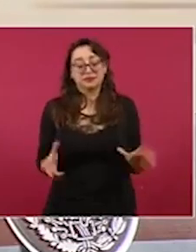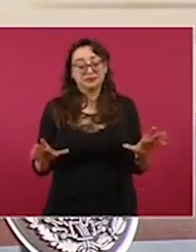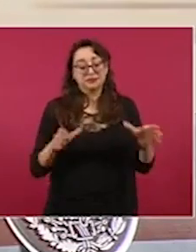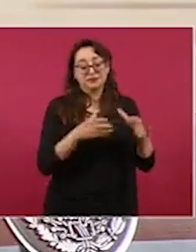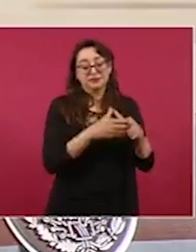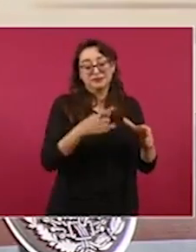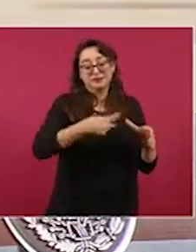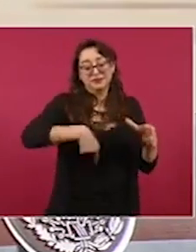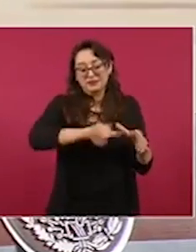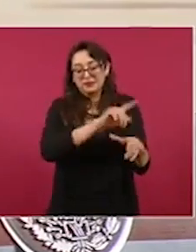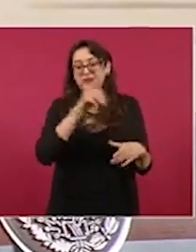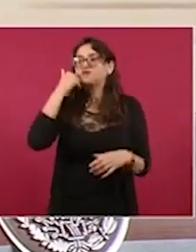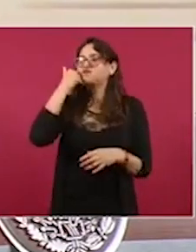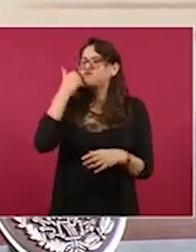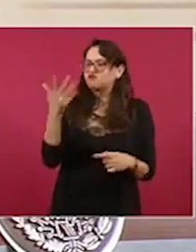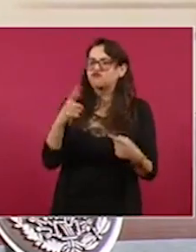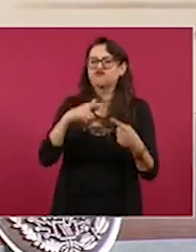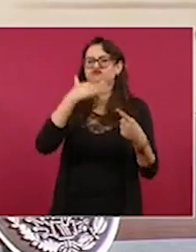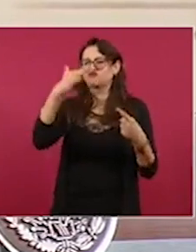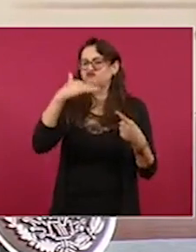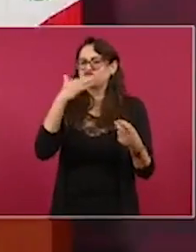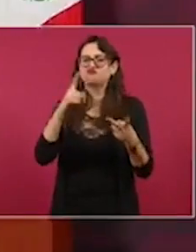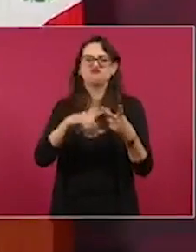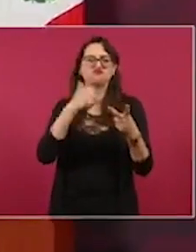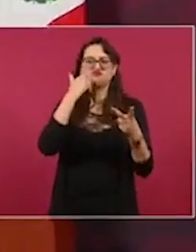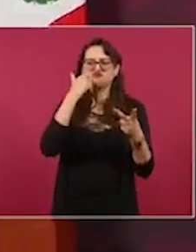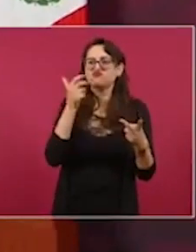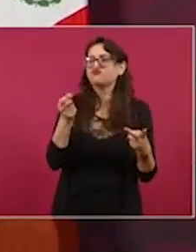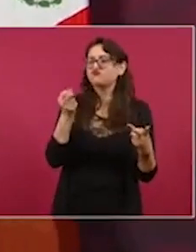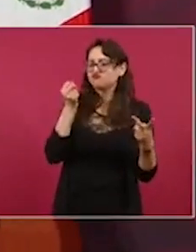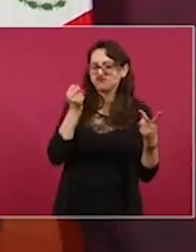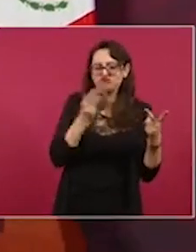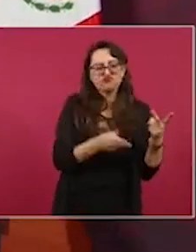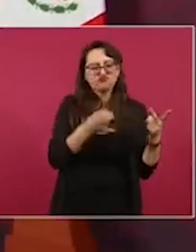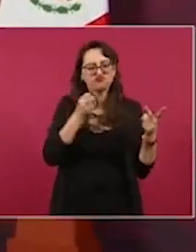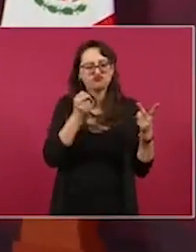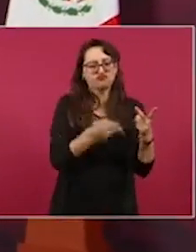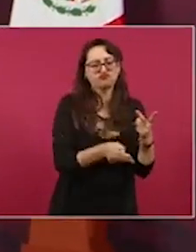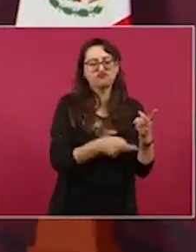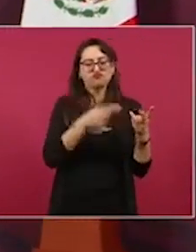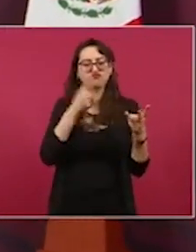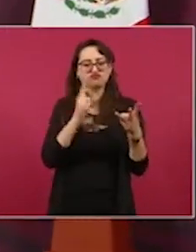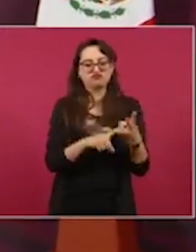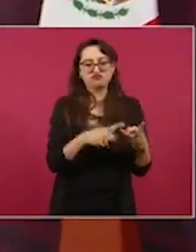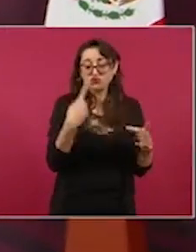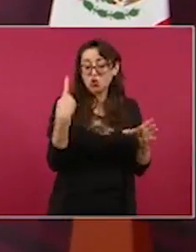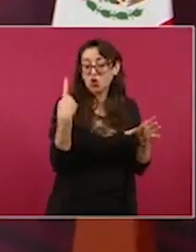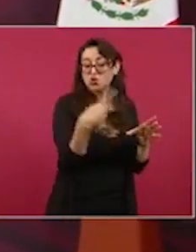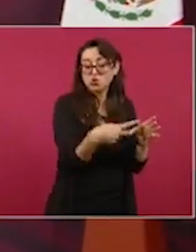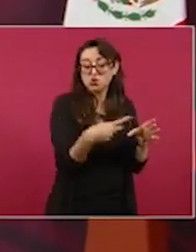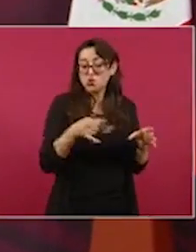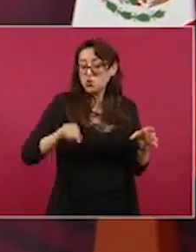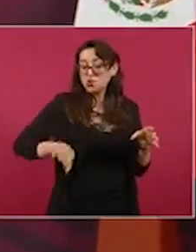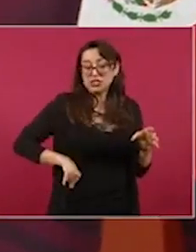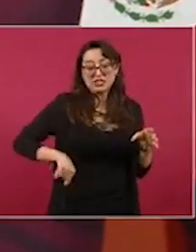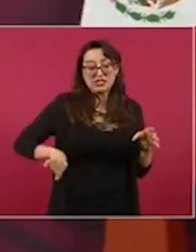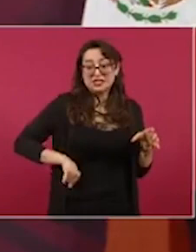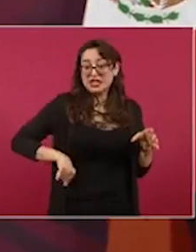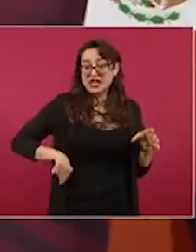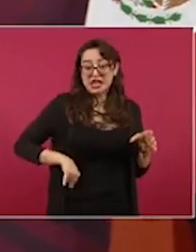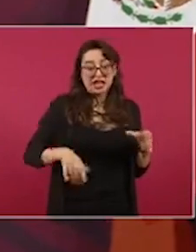En la conferencia de prensa de este miércoles, el presidente Andrés Manuel López Obrador lamentó que la Suprema Corte de Justicia de la